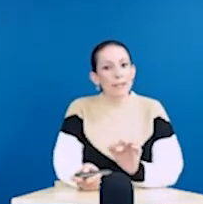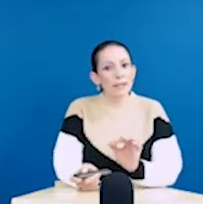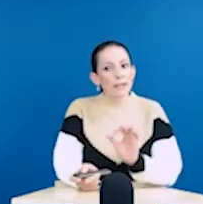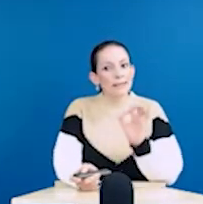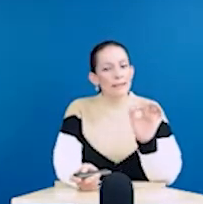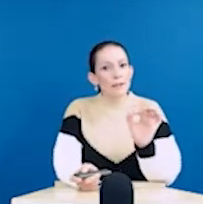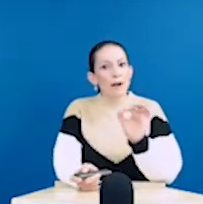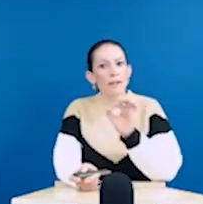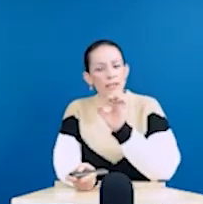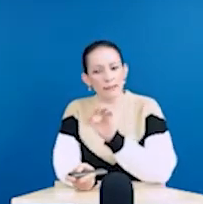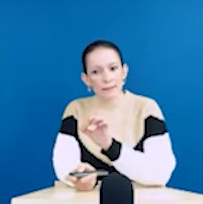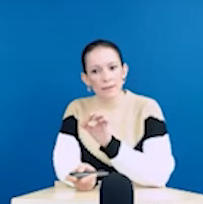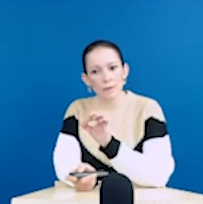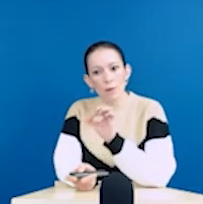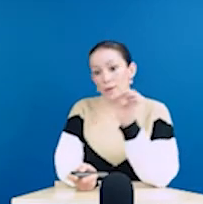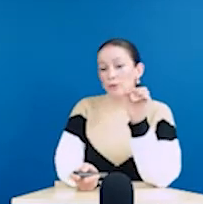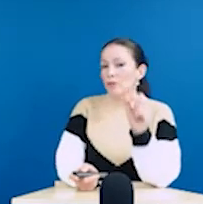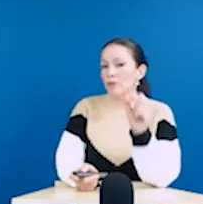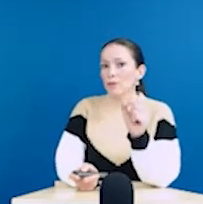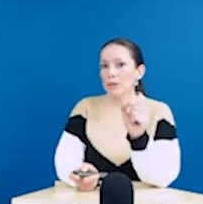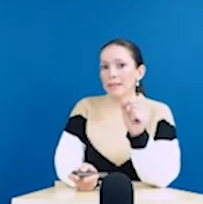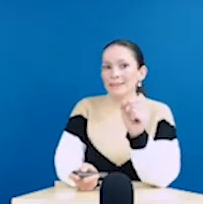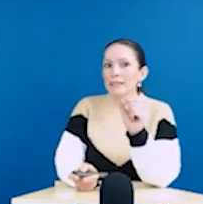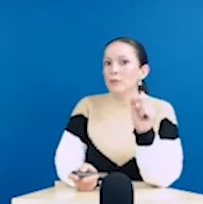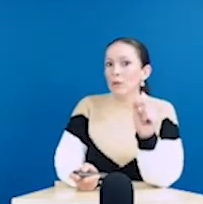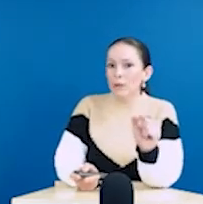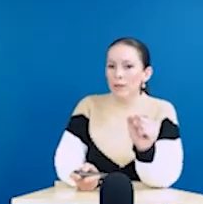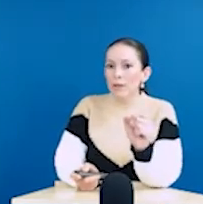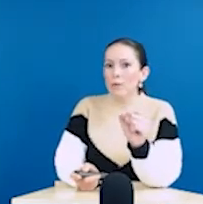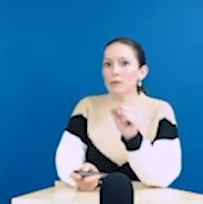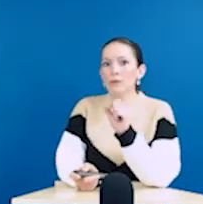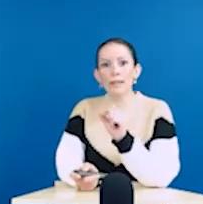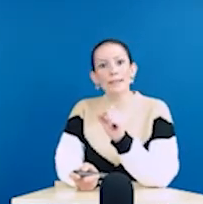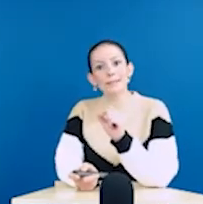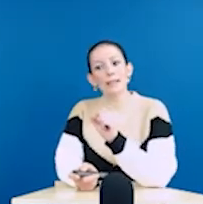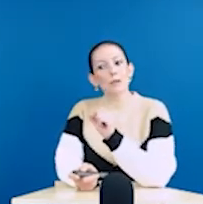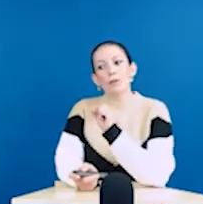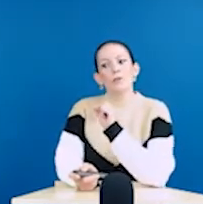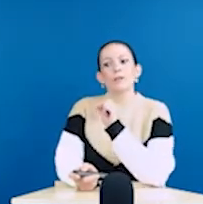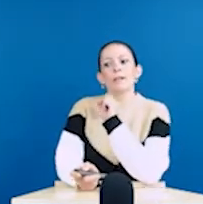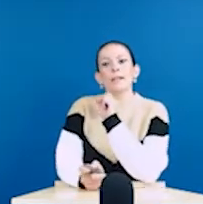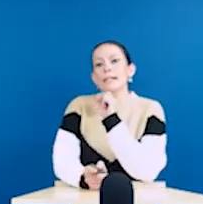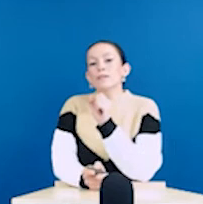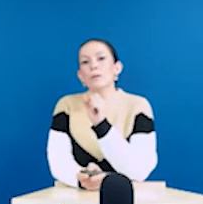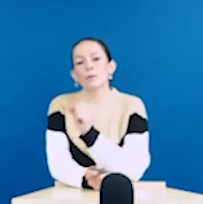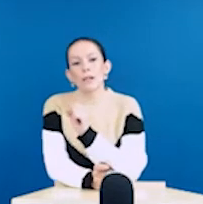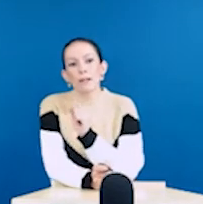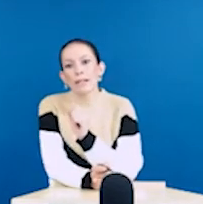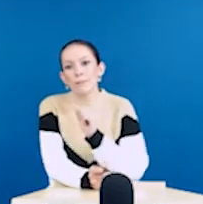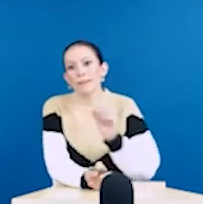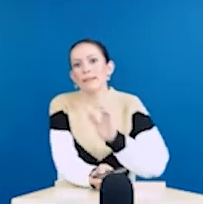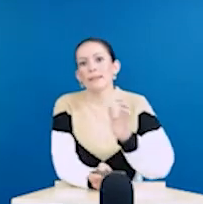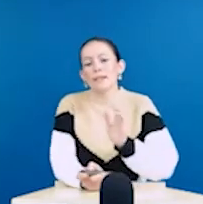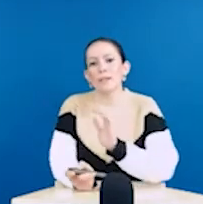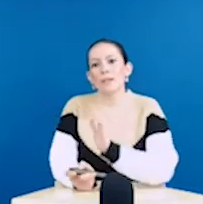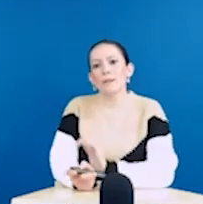va referida de 0 a 10. Cuando 0 es sin dolor, cuando 10 es el dolor insoportable